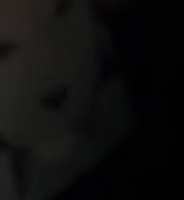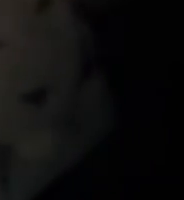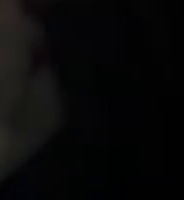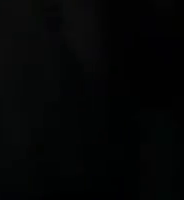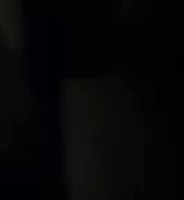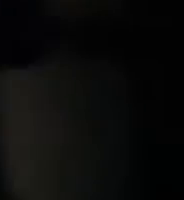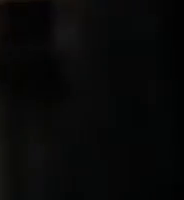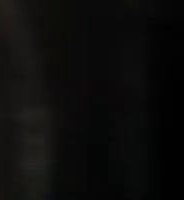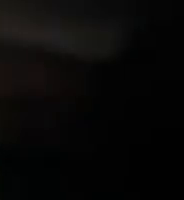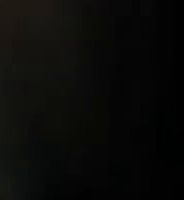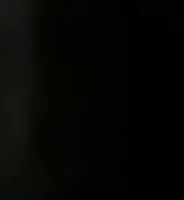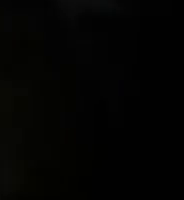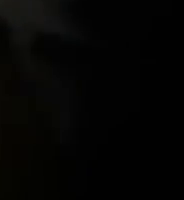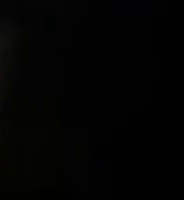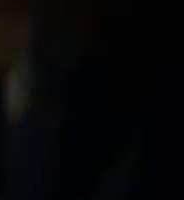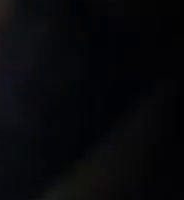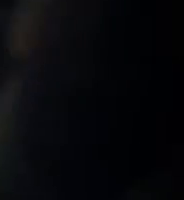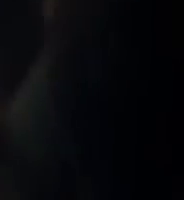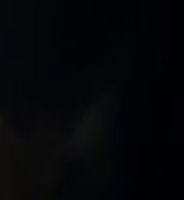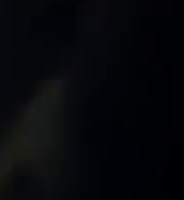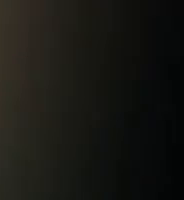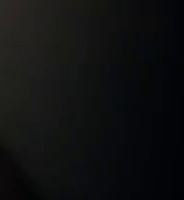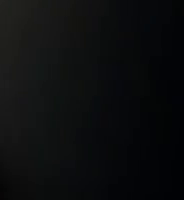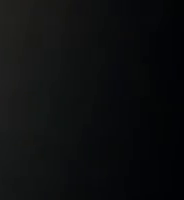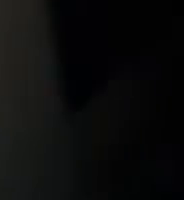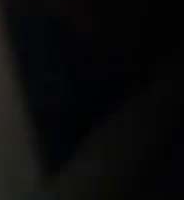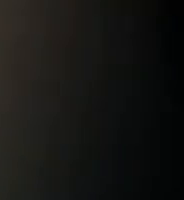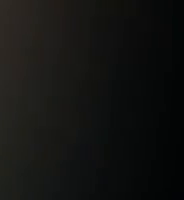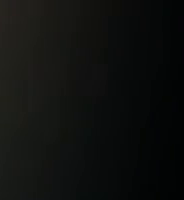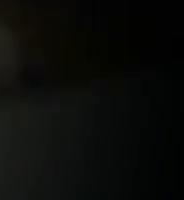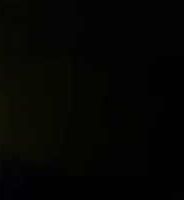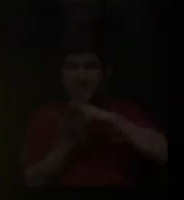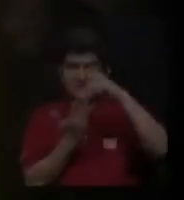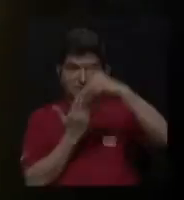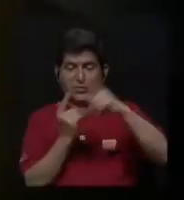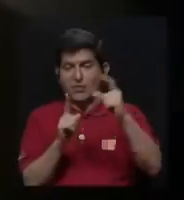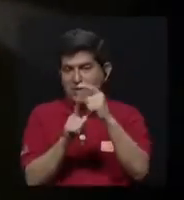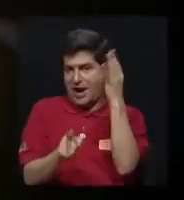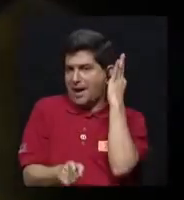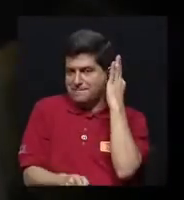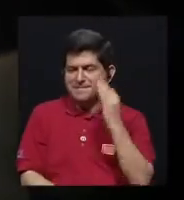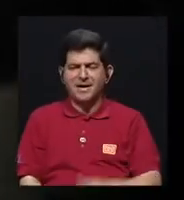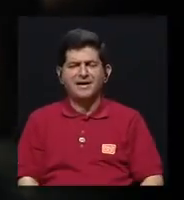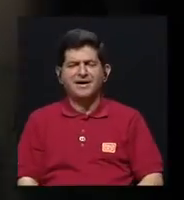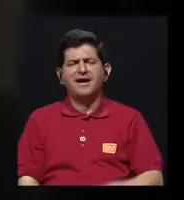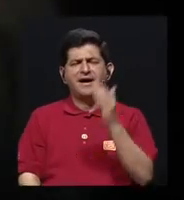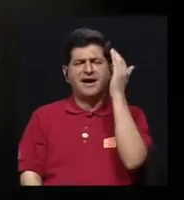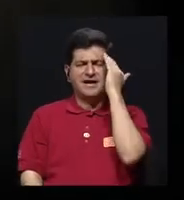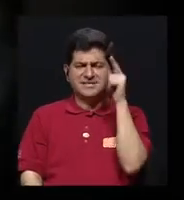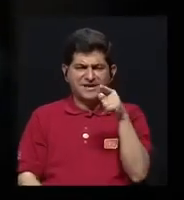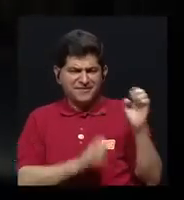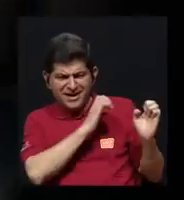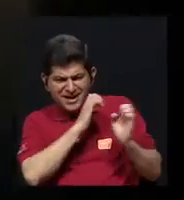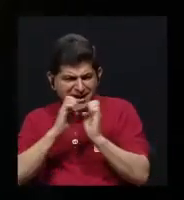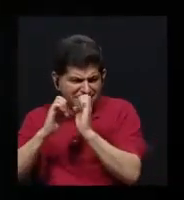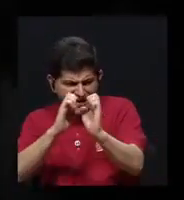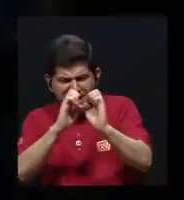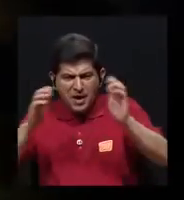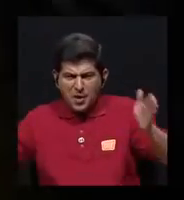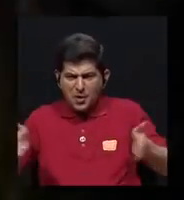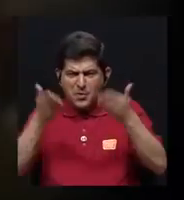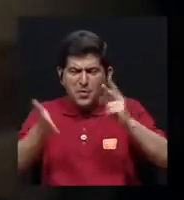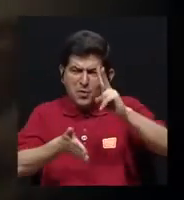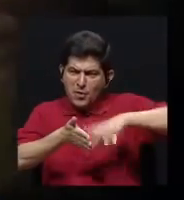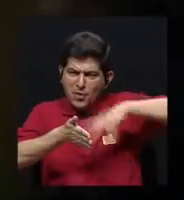crecer los bigotes, la luna cuando lo vio le dijo que... Estamos de regreso en Palabra de